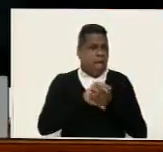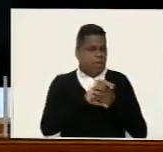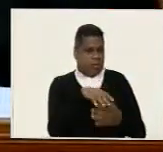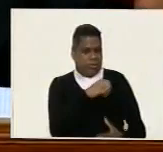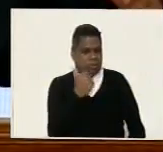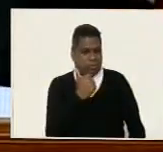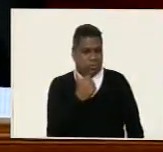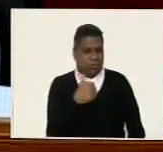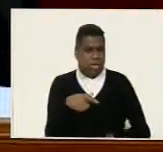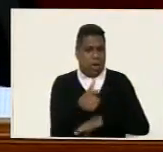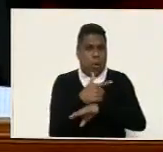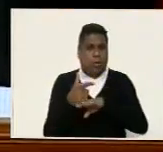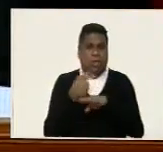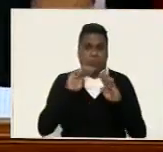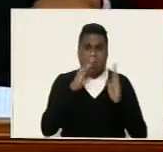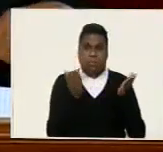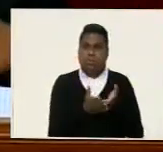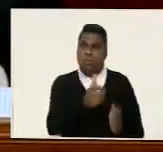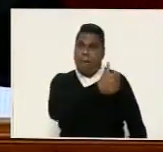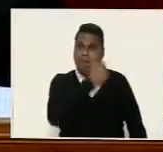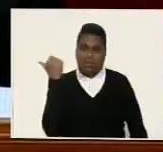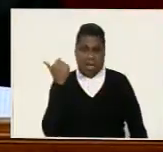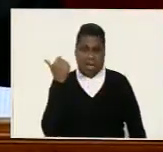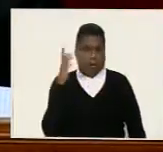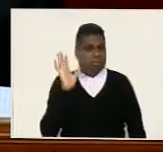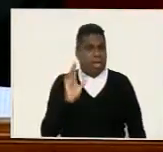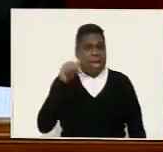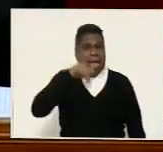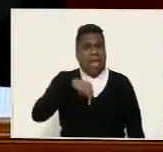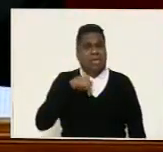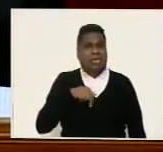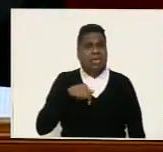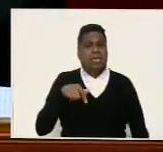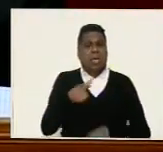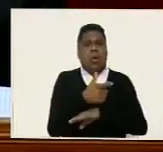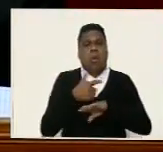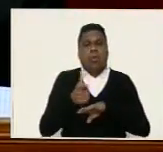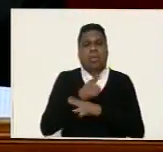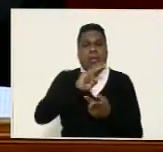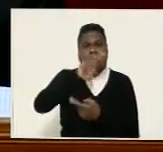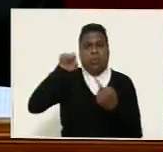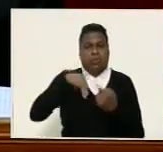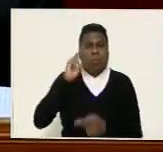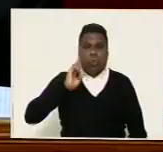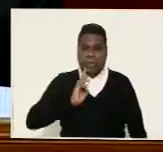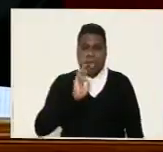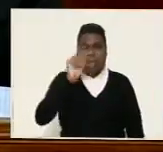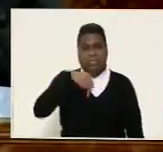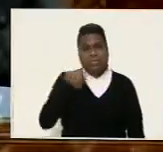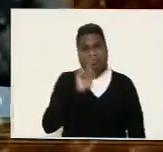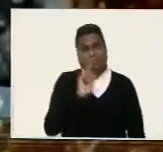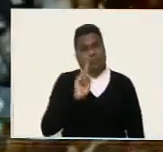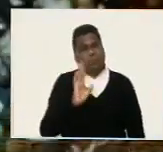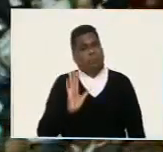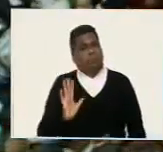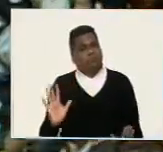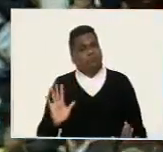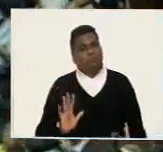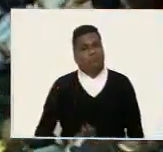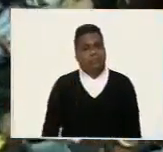amigos están gobernando el mundo allá, aquí no, aquí está gobernando la revolución bolivariana, aquí no.